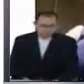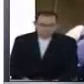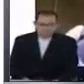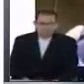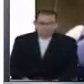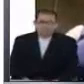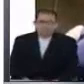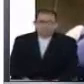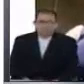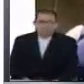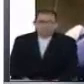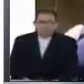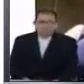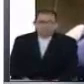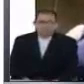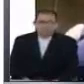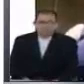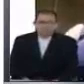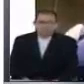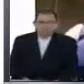Esta mujer pertenece a Jesucristo.